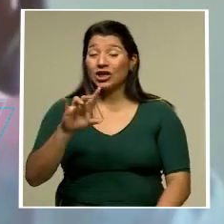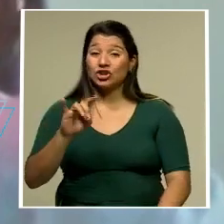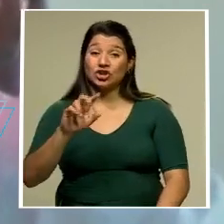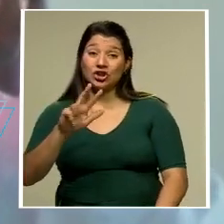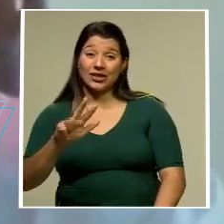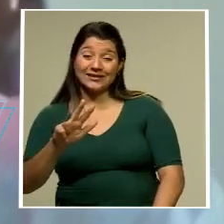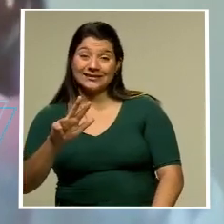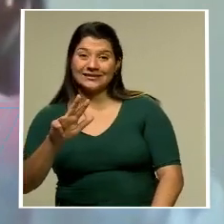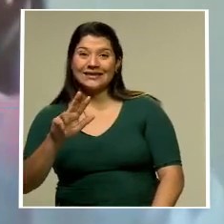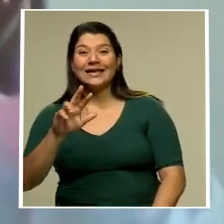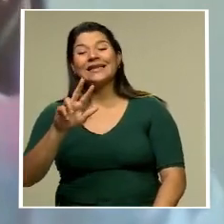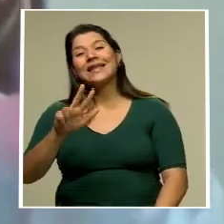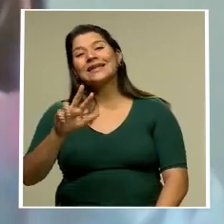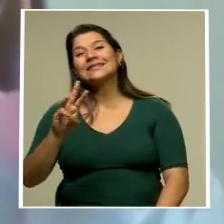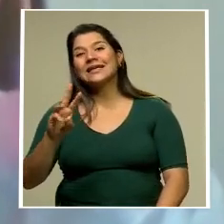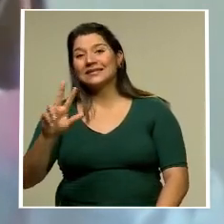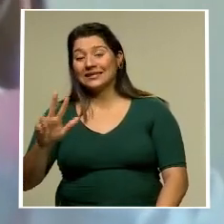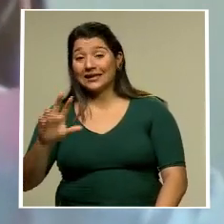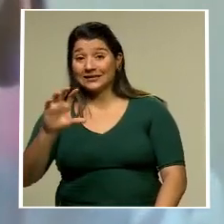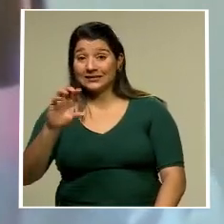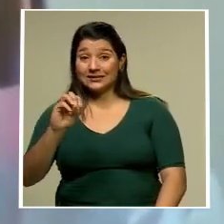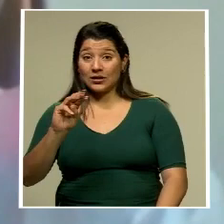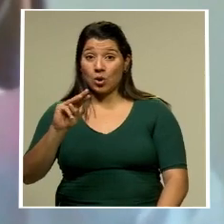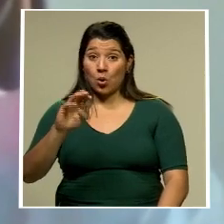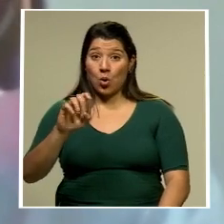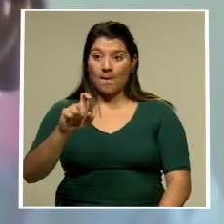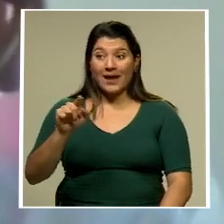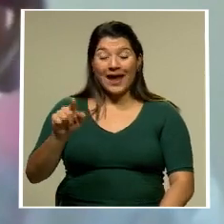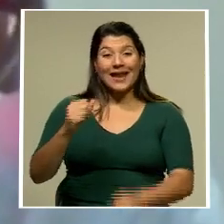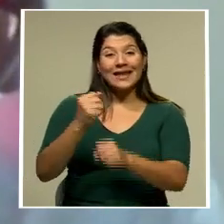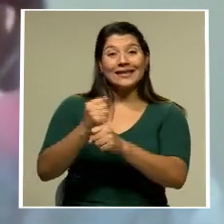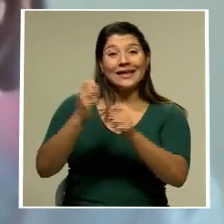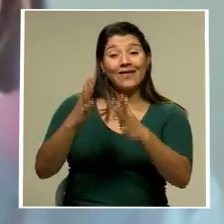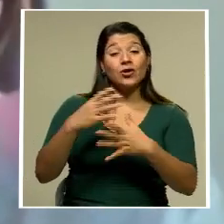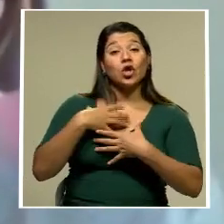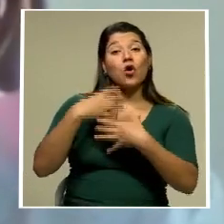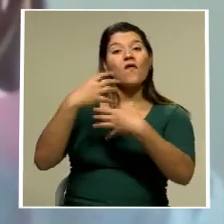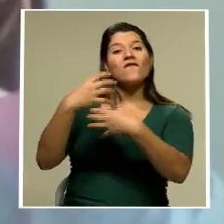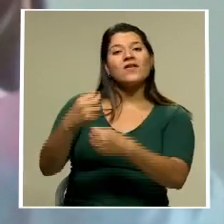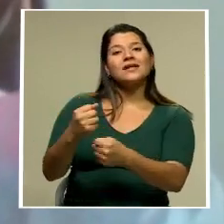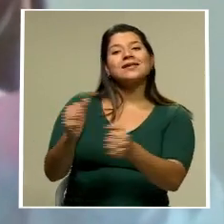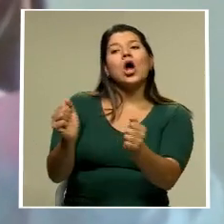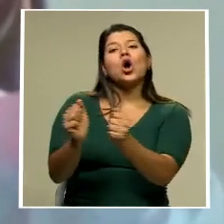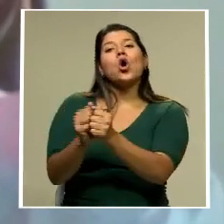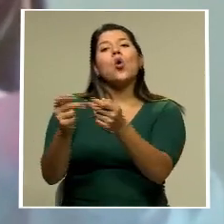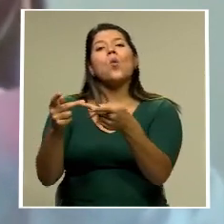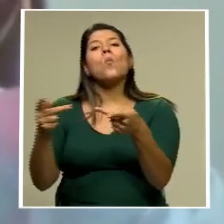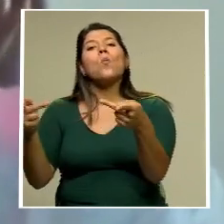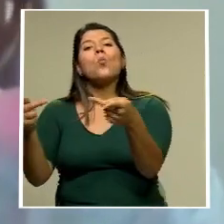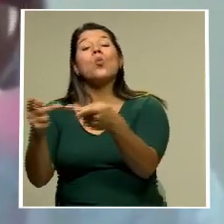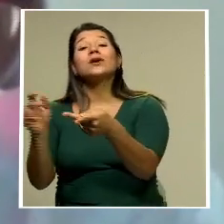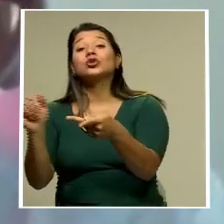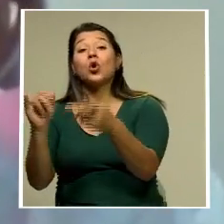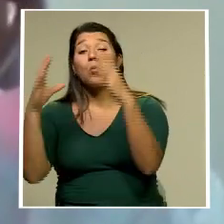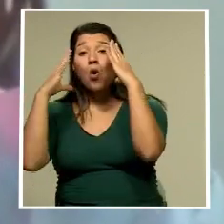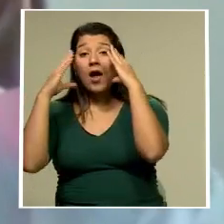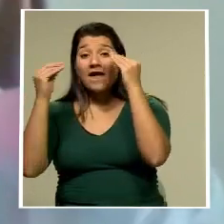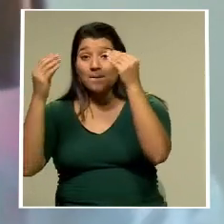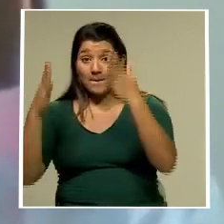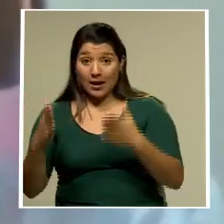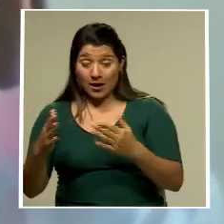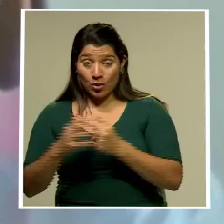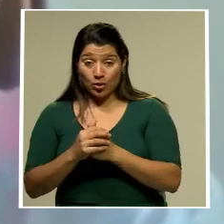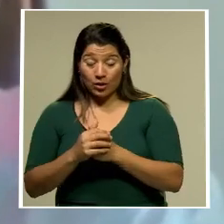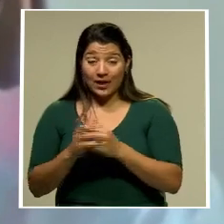383363 del COMEX, que se trata de un funcionario de confianza con rango de embajador. Entonces, básicamente, el nombramiento de